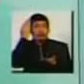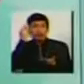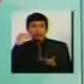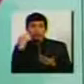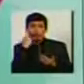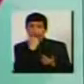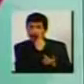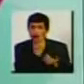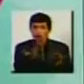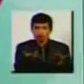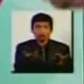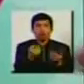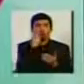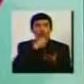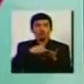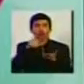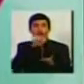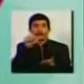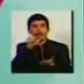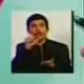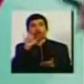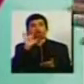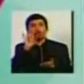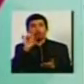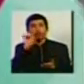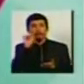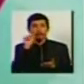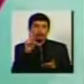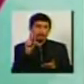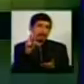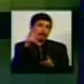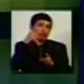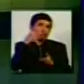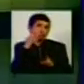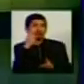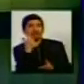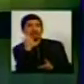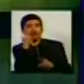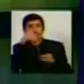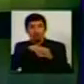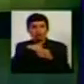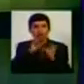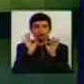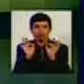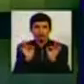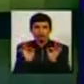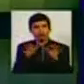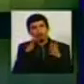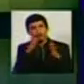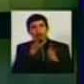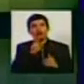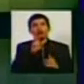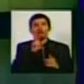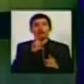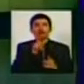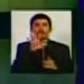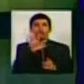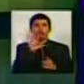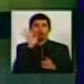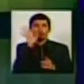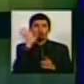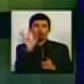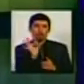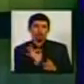mattei un millón seiscientos cincuenta mil votos en la primera vuelta un millón seiscientos cincuenta mil doscienta y uno exactamente que equivalen o equivalieron